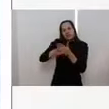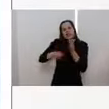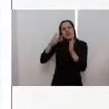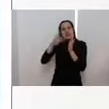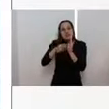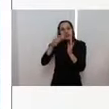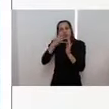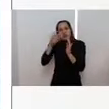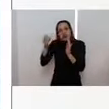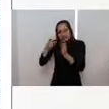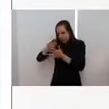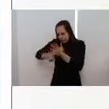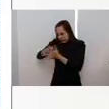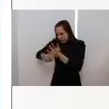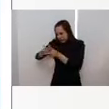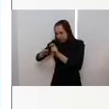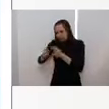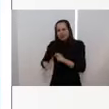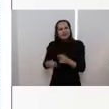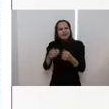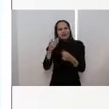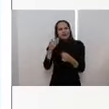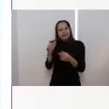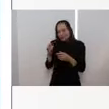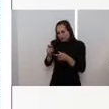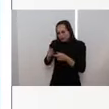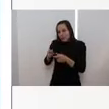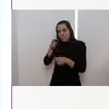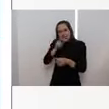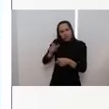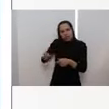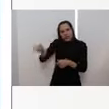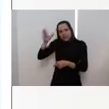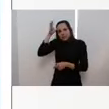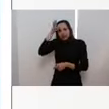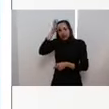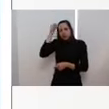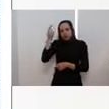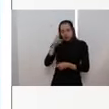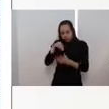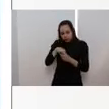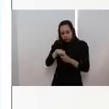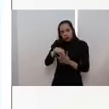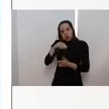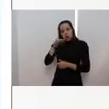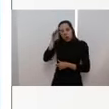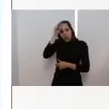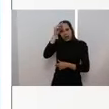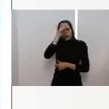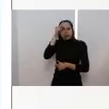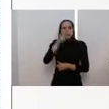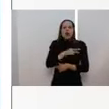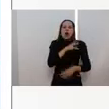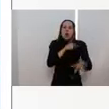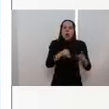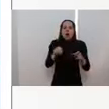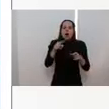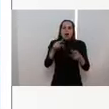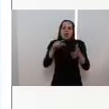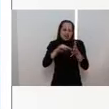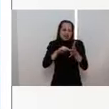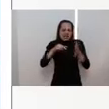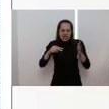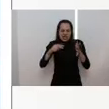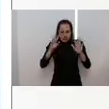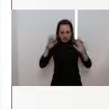este mantenimiento lo hacemos con personal calificado entre nuestro hospital personal técnico previamente especializado en esa